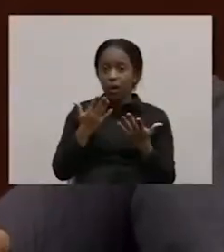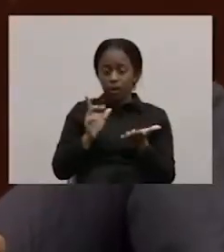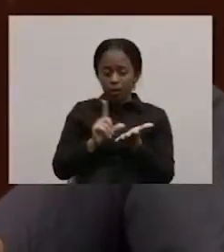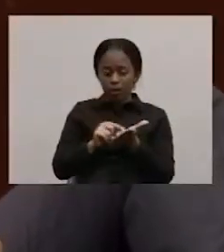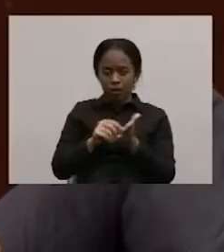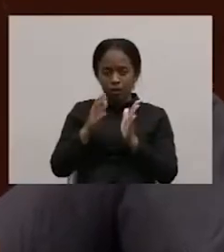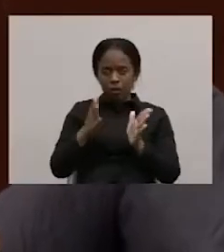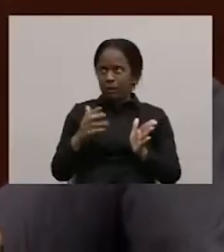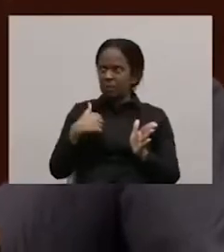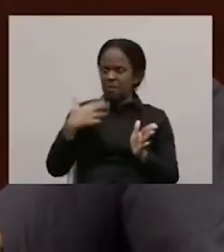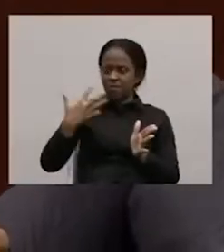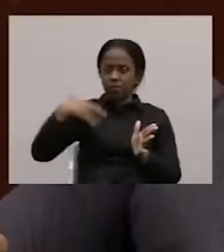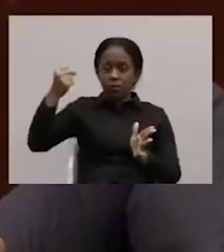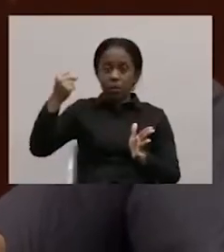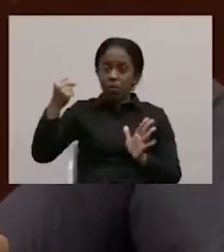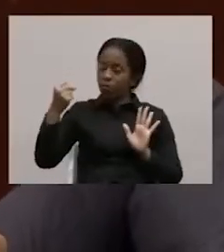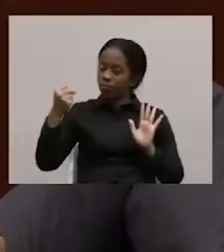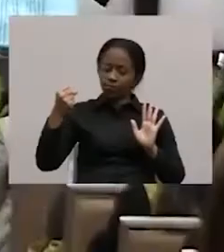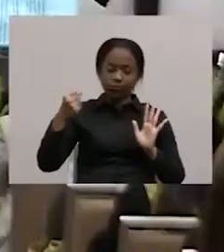periodista.